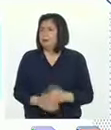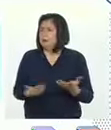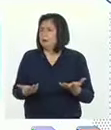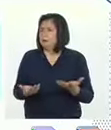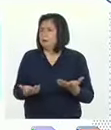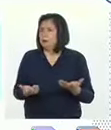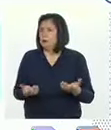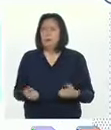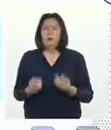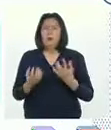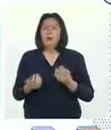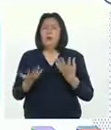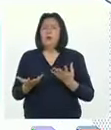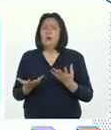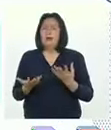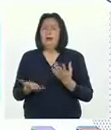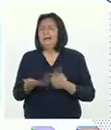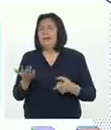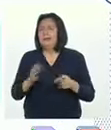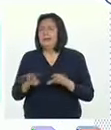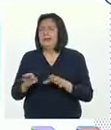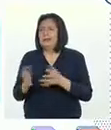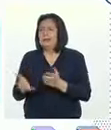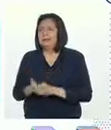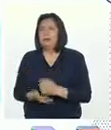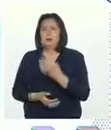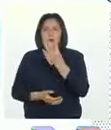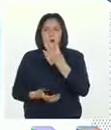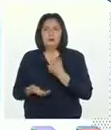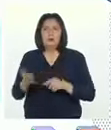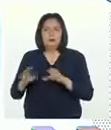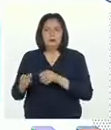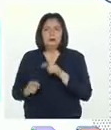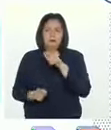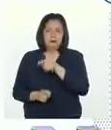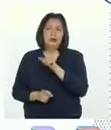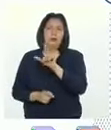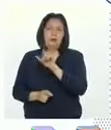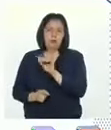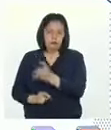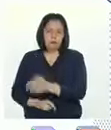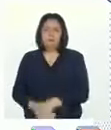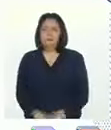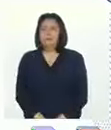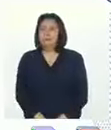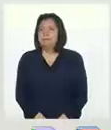¿Y cuántas acciones voy a proponer? Propondré 4 acciones para el caso de Luis.